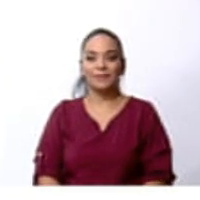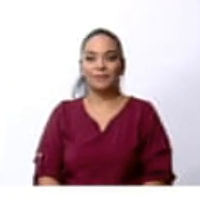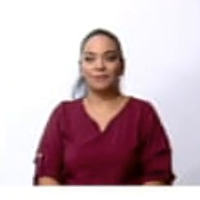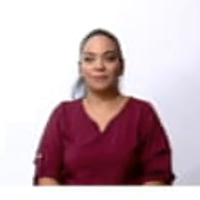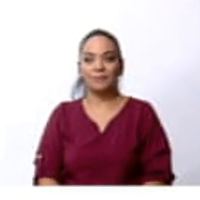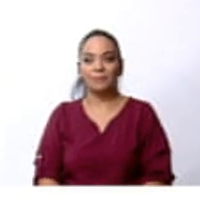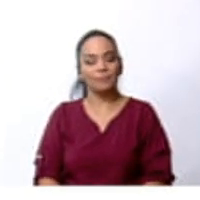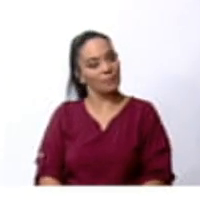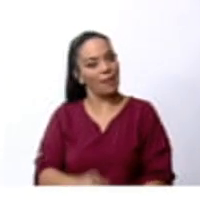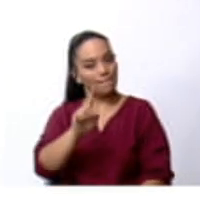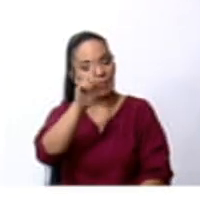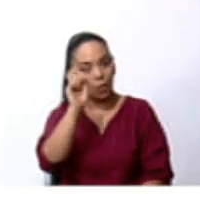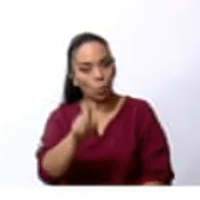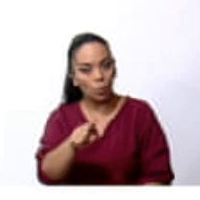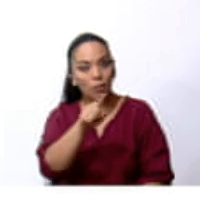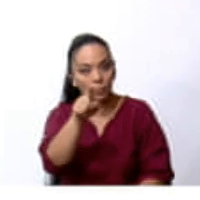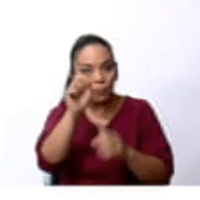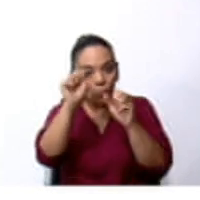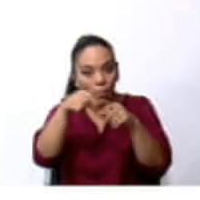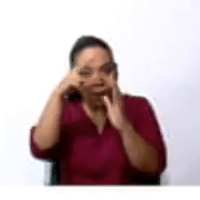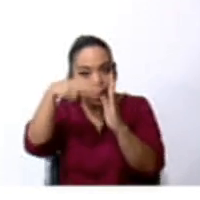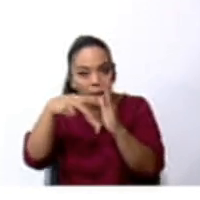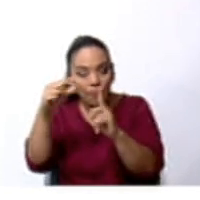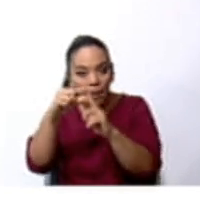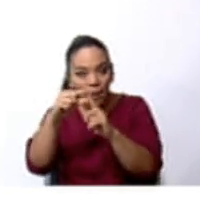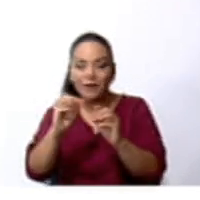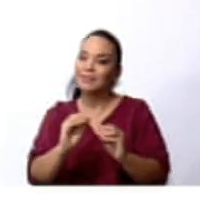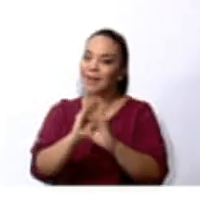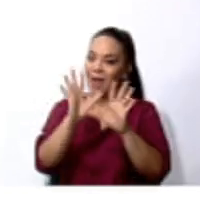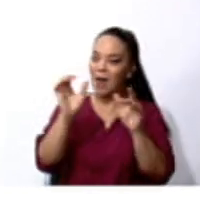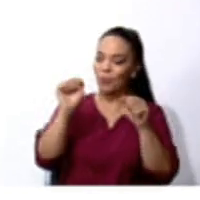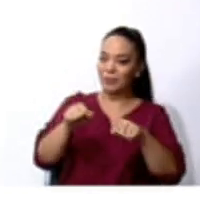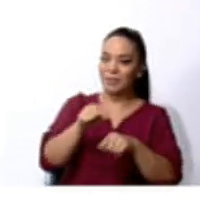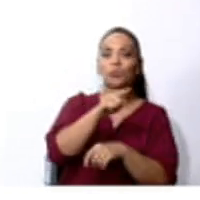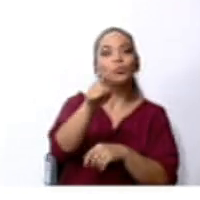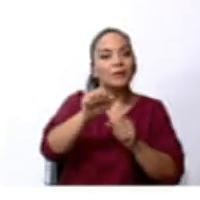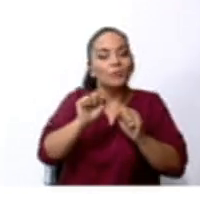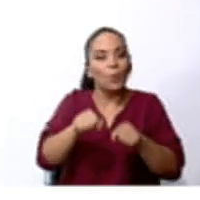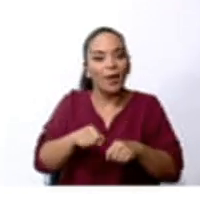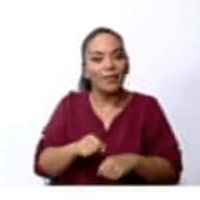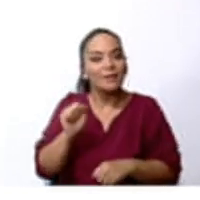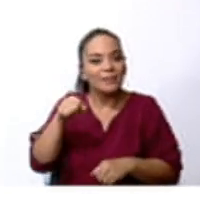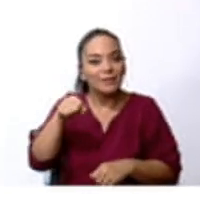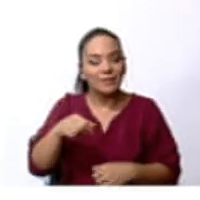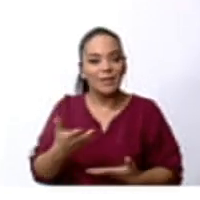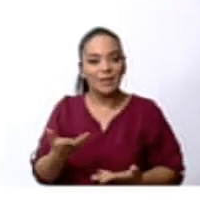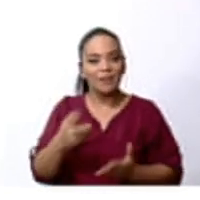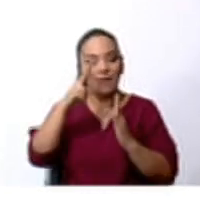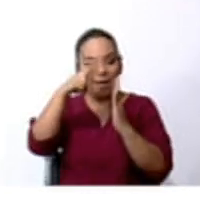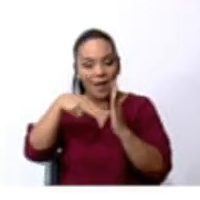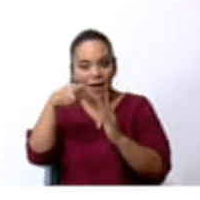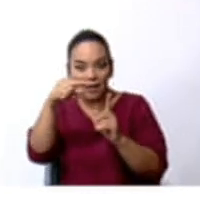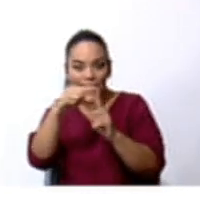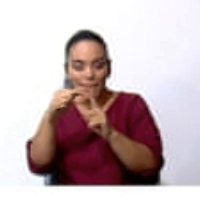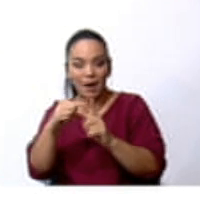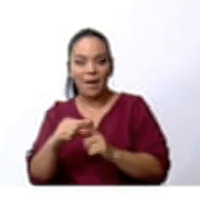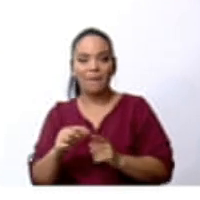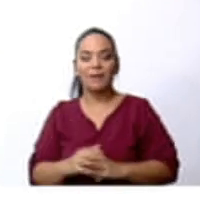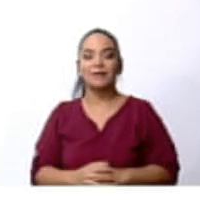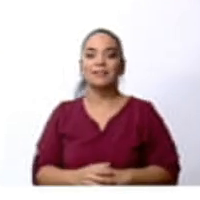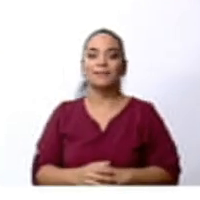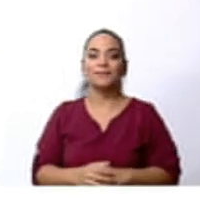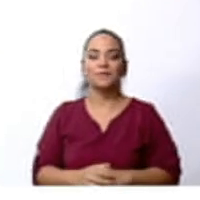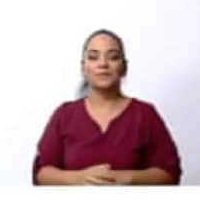¿Puedo leer estas palabras? Claro que sí. Yo sé que sí pueden leer esas palabras. Y